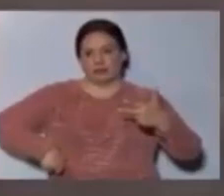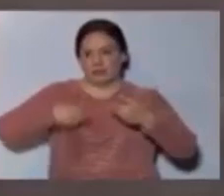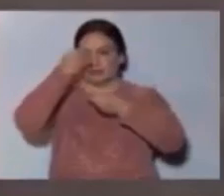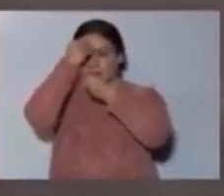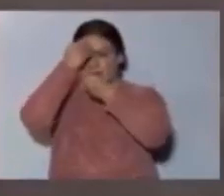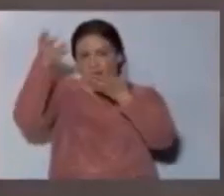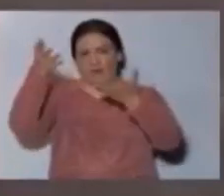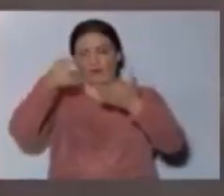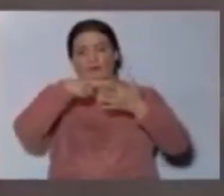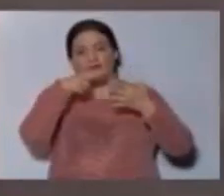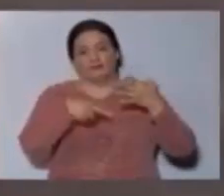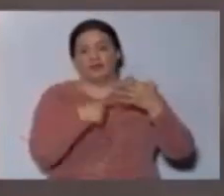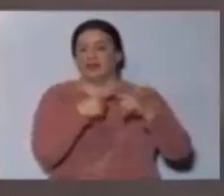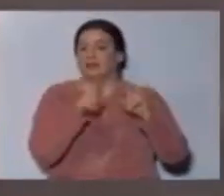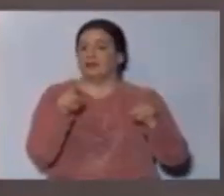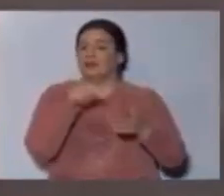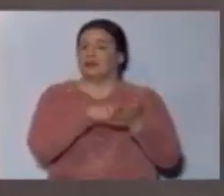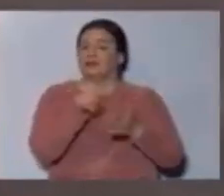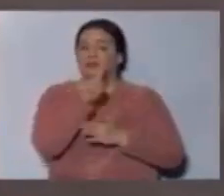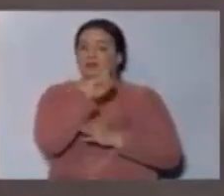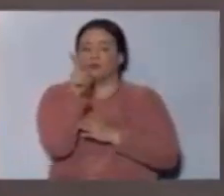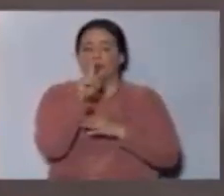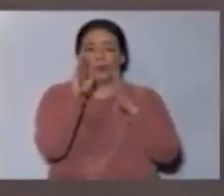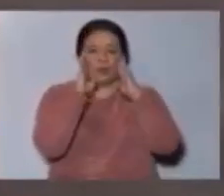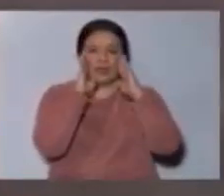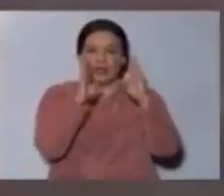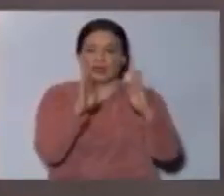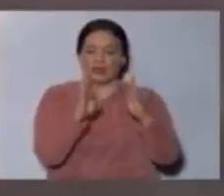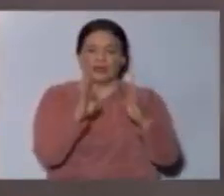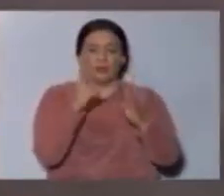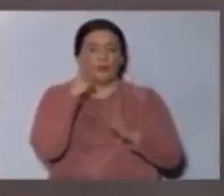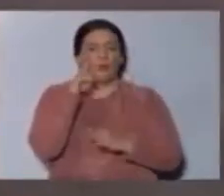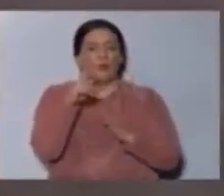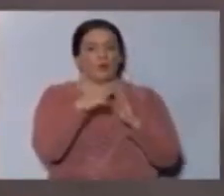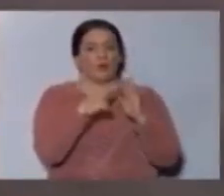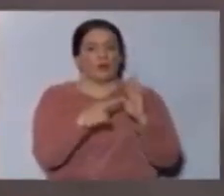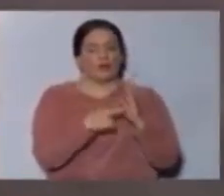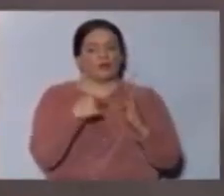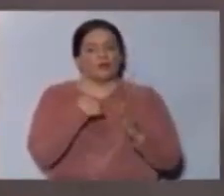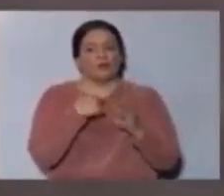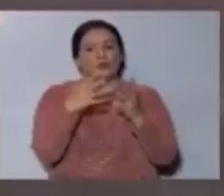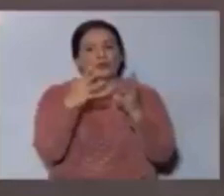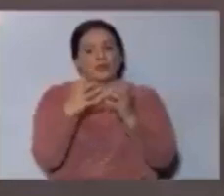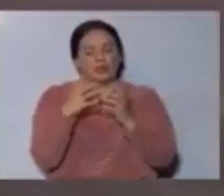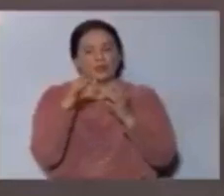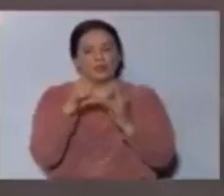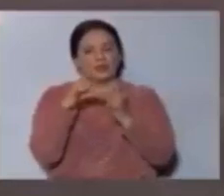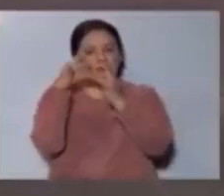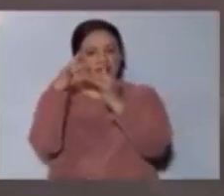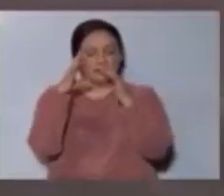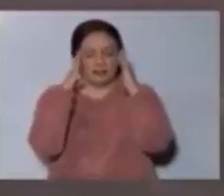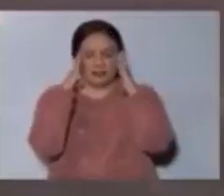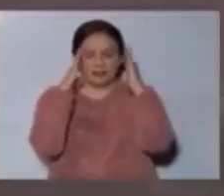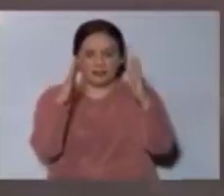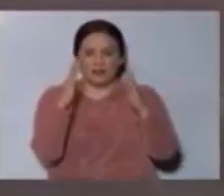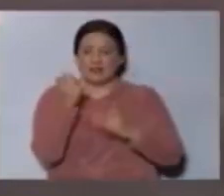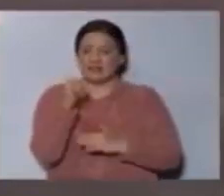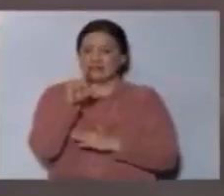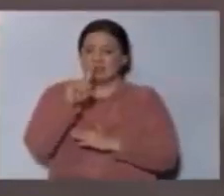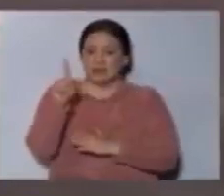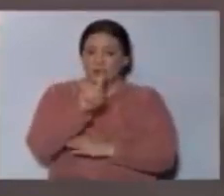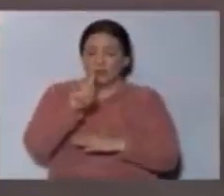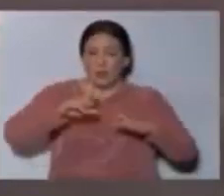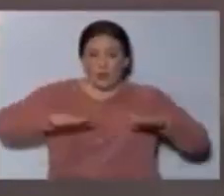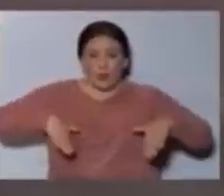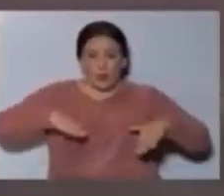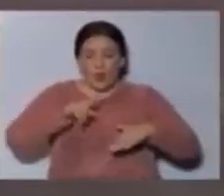Esto no fue atendido correctamente. Y yo quiero advertirles con especial atención que si no